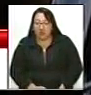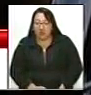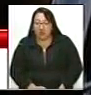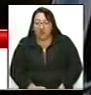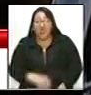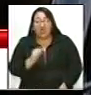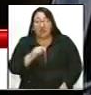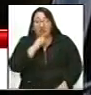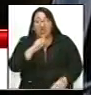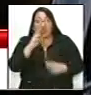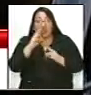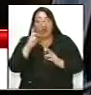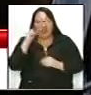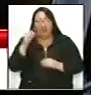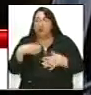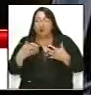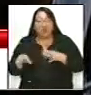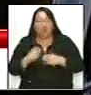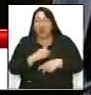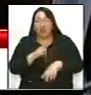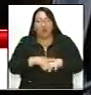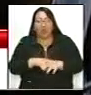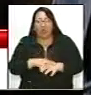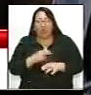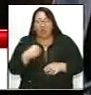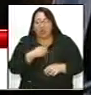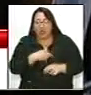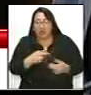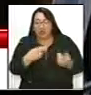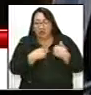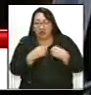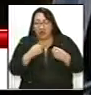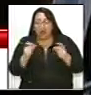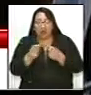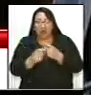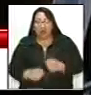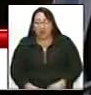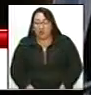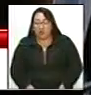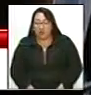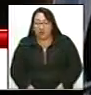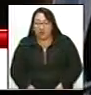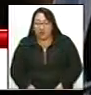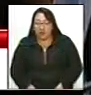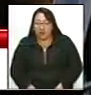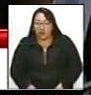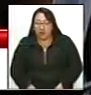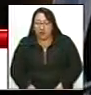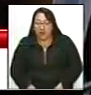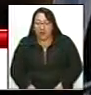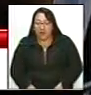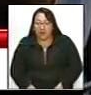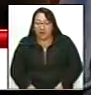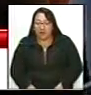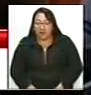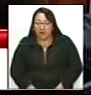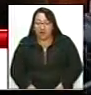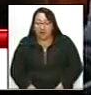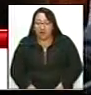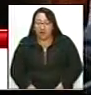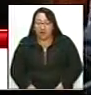derechos porque no podemos ejercer plenamente nuestra representación como corresponde. Después se presentó otra